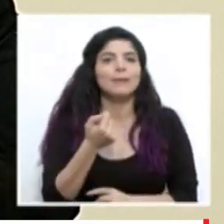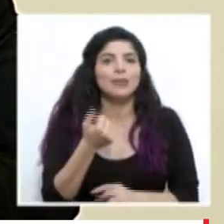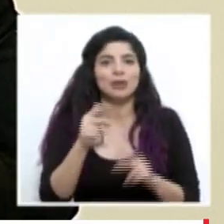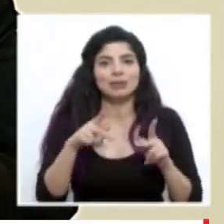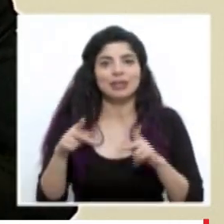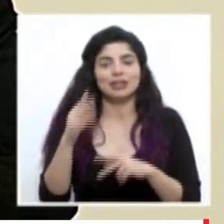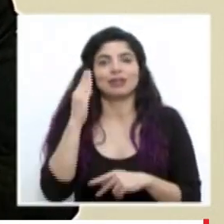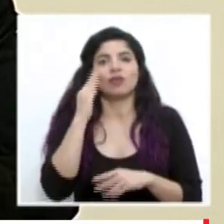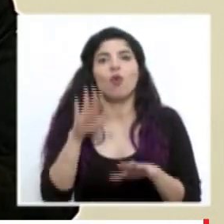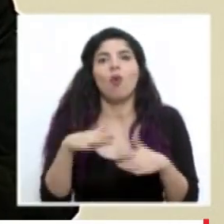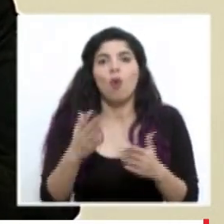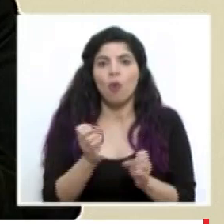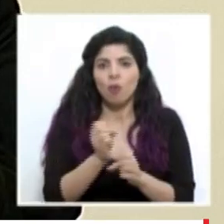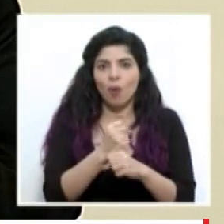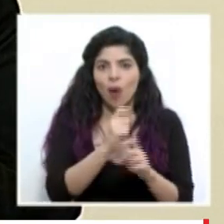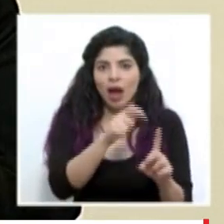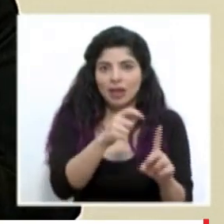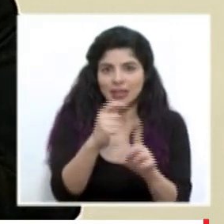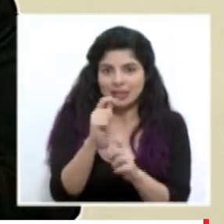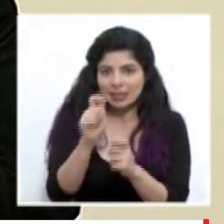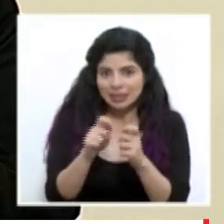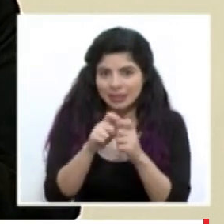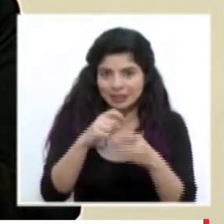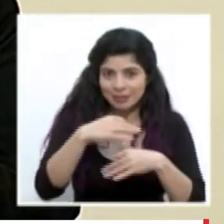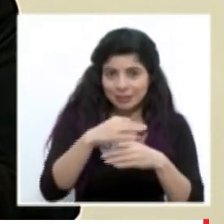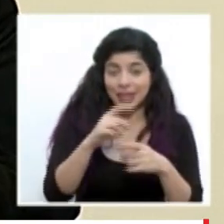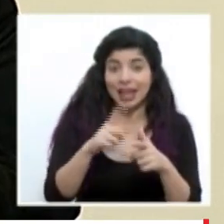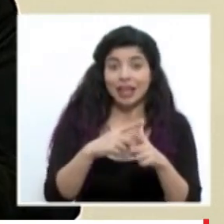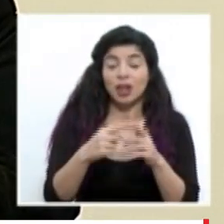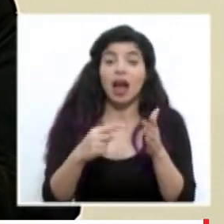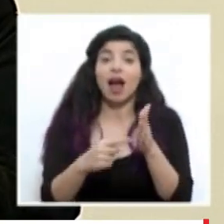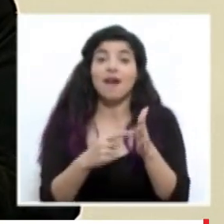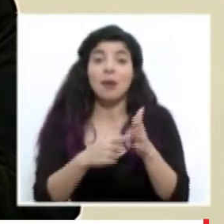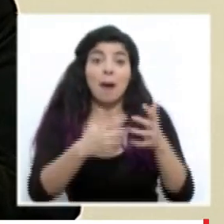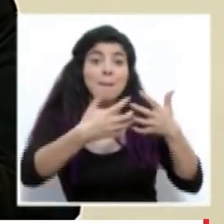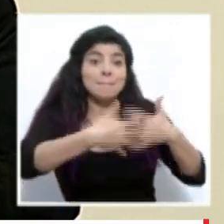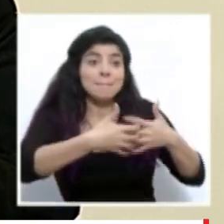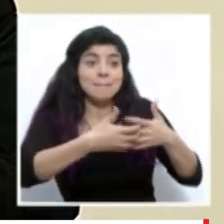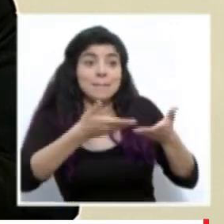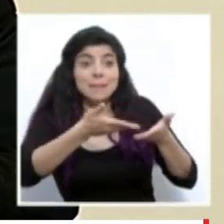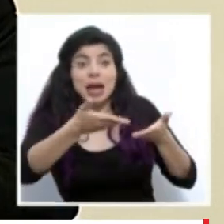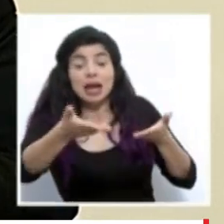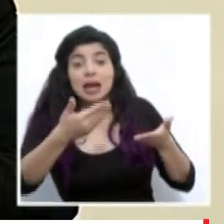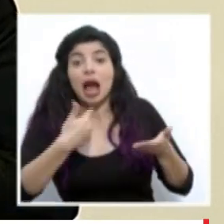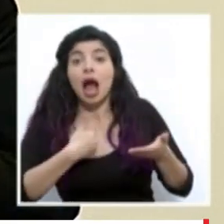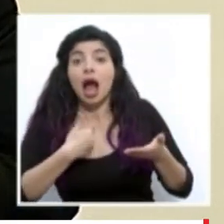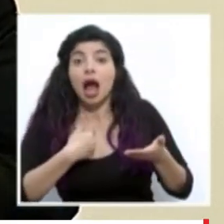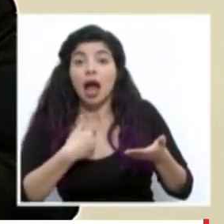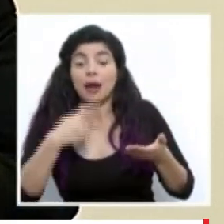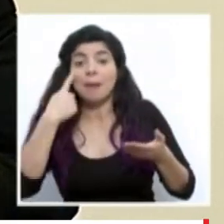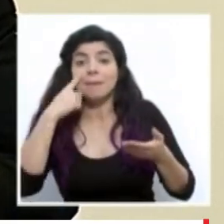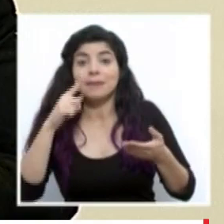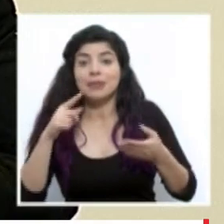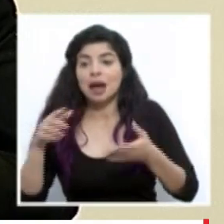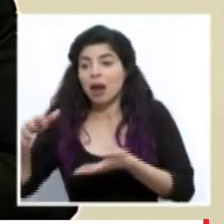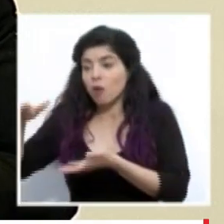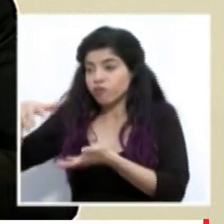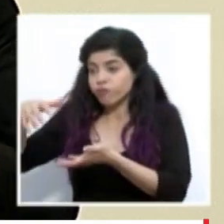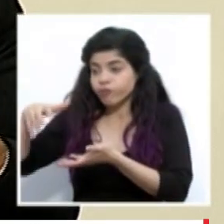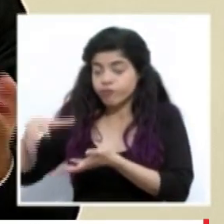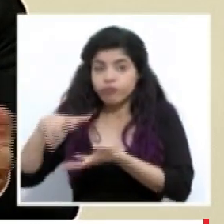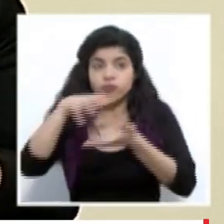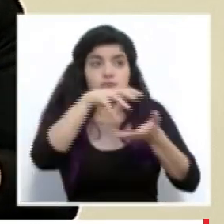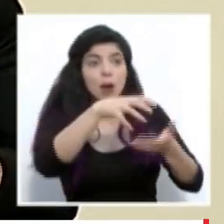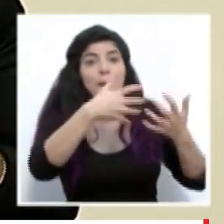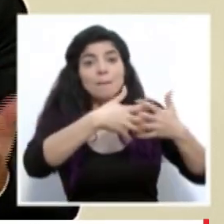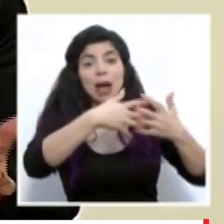también. Eso nos ha llevado a que en algunos momentos las máquinas que nosotros tenemos para el procesamiento, para